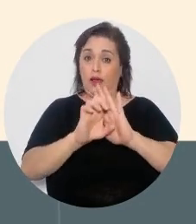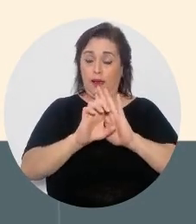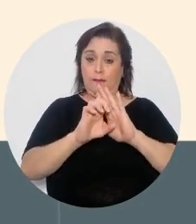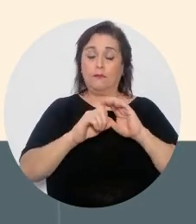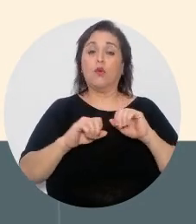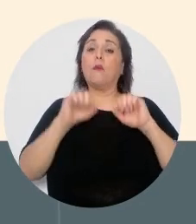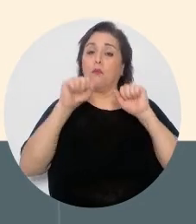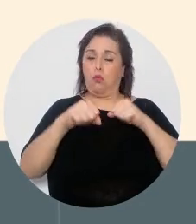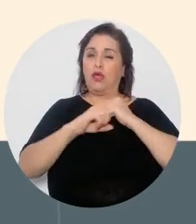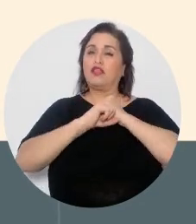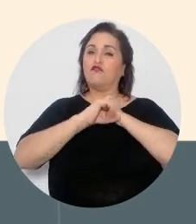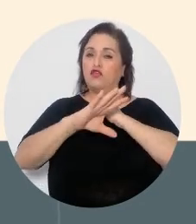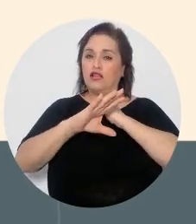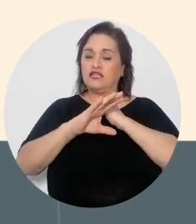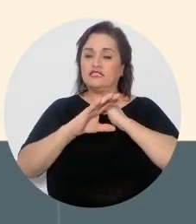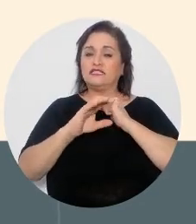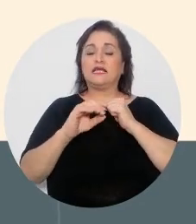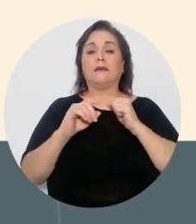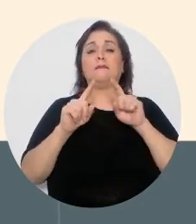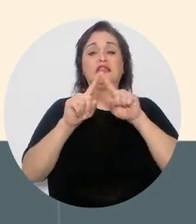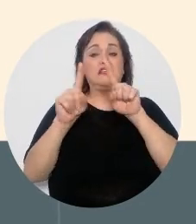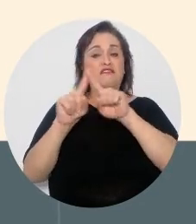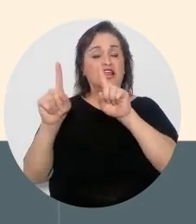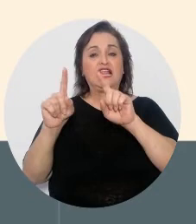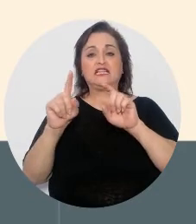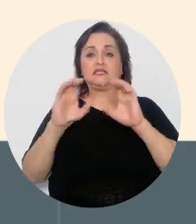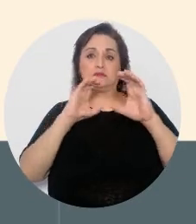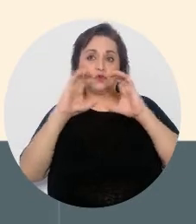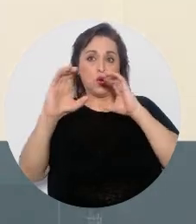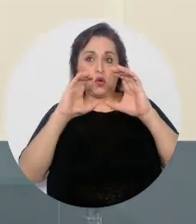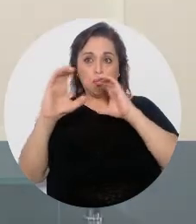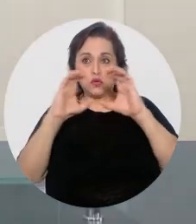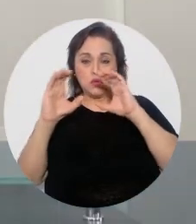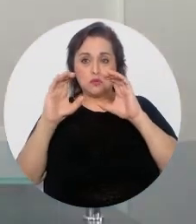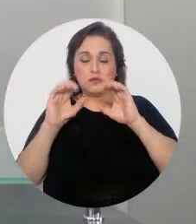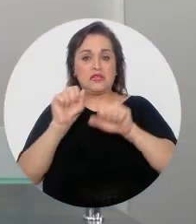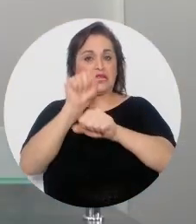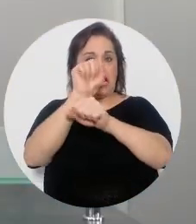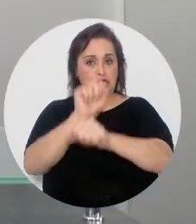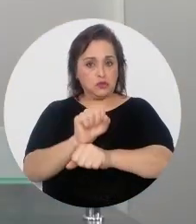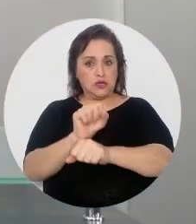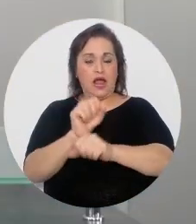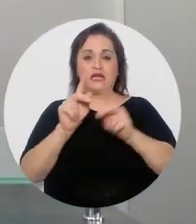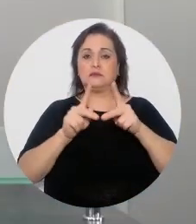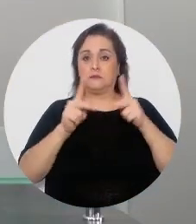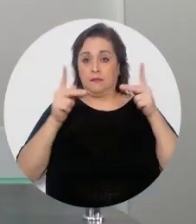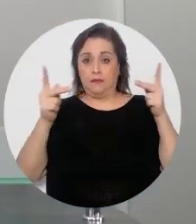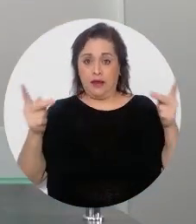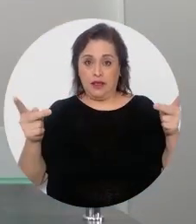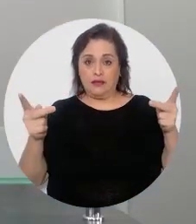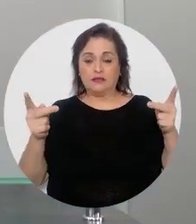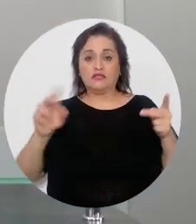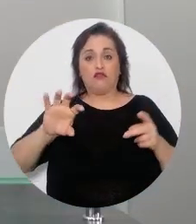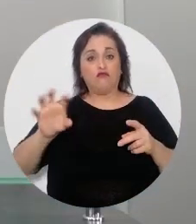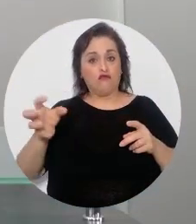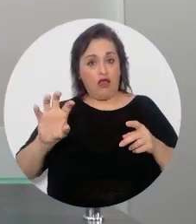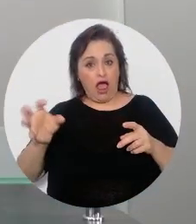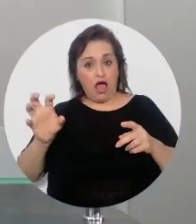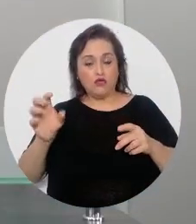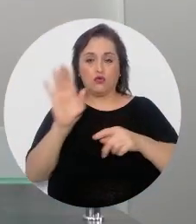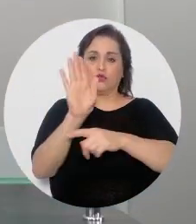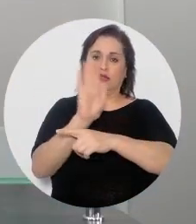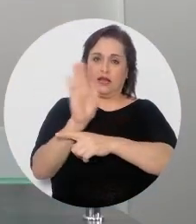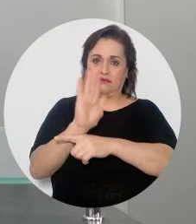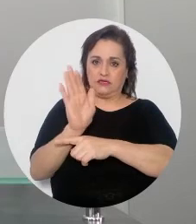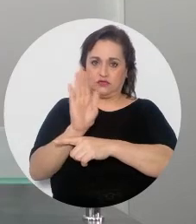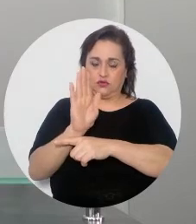Así, por ejemplo, puede difundirse a través de los medios de comunicación colectiva tradicionales como la prensa, la